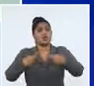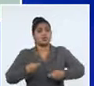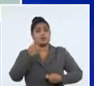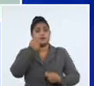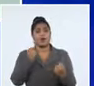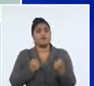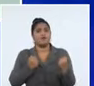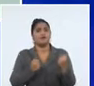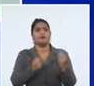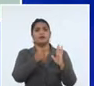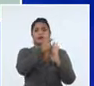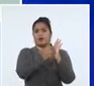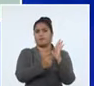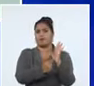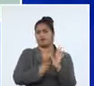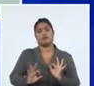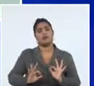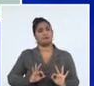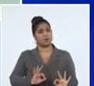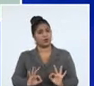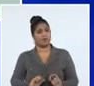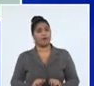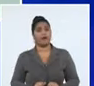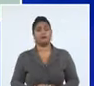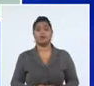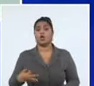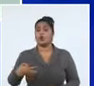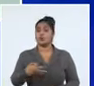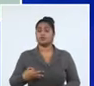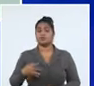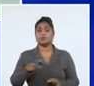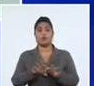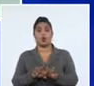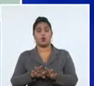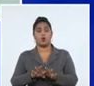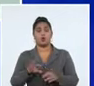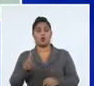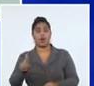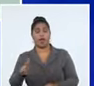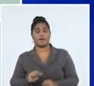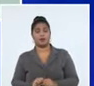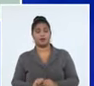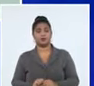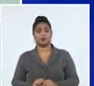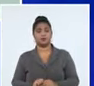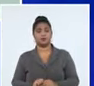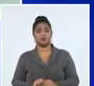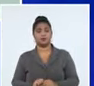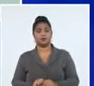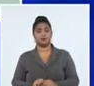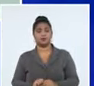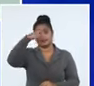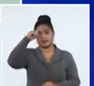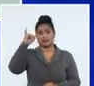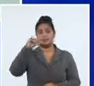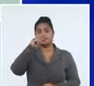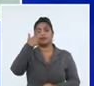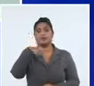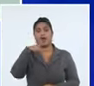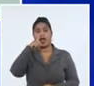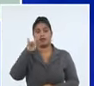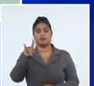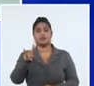es muy elevado. Los municipios de Guáimaro, Sibanicú y Nuevitas, de